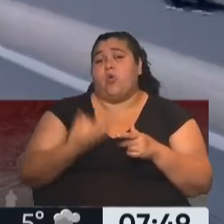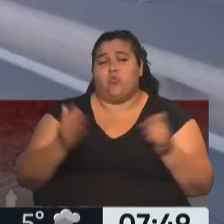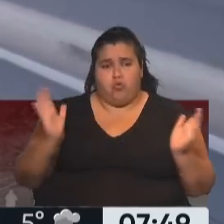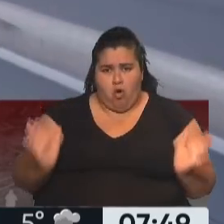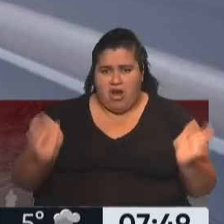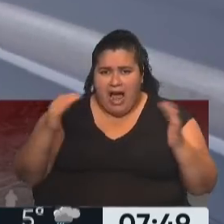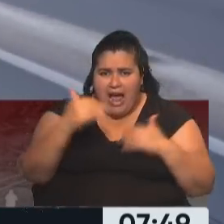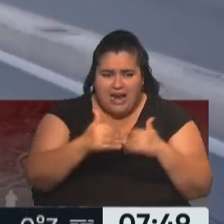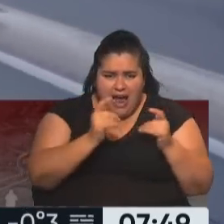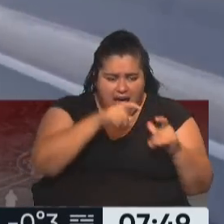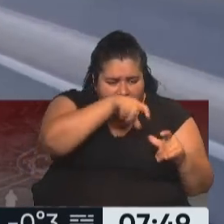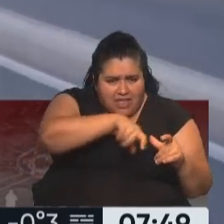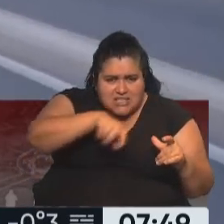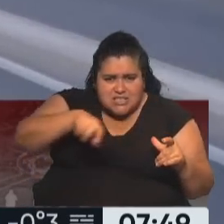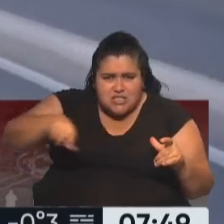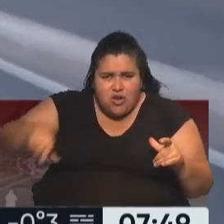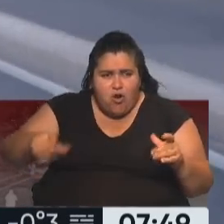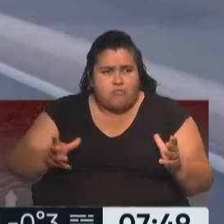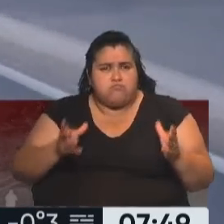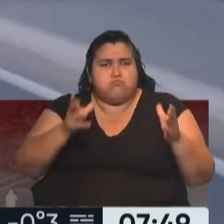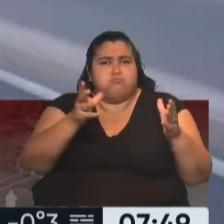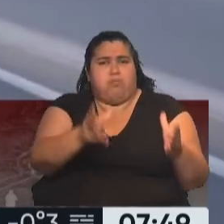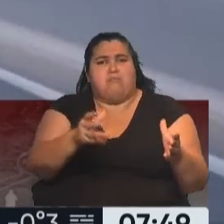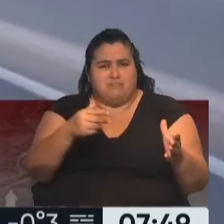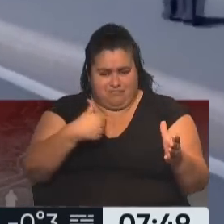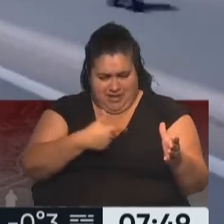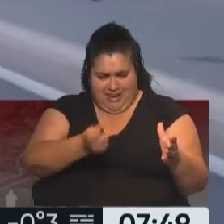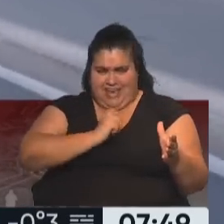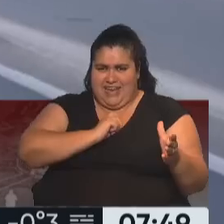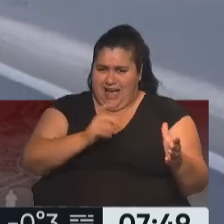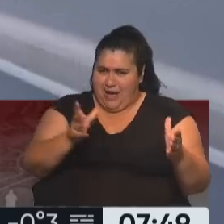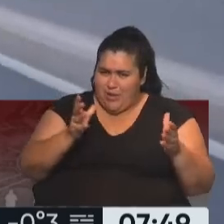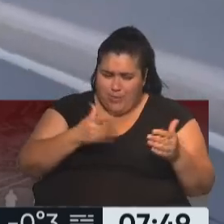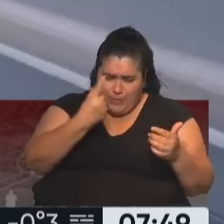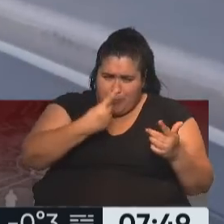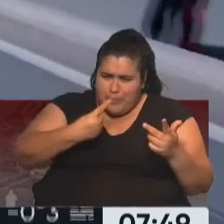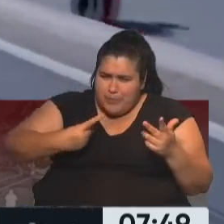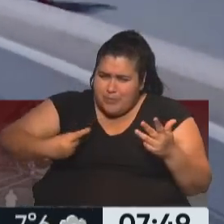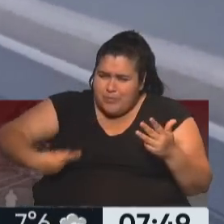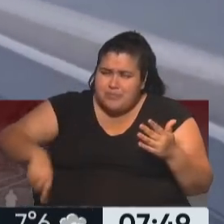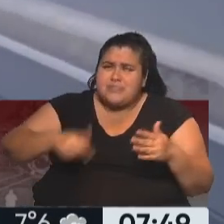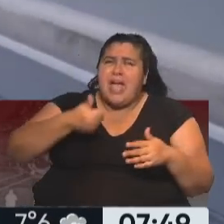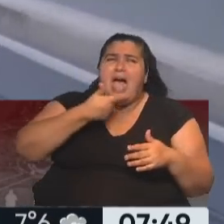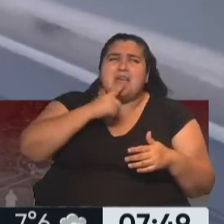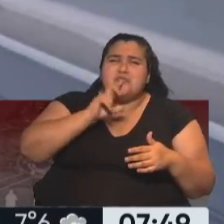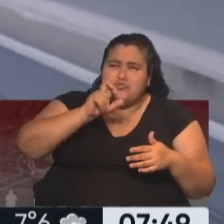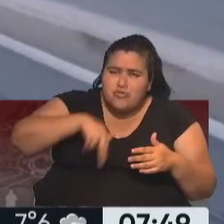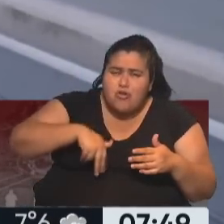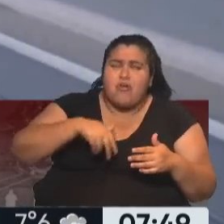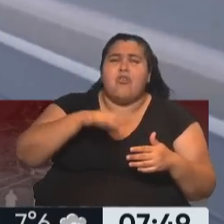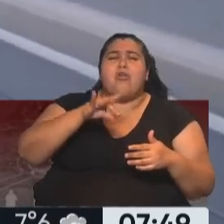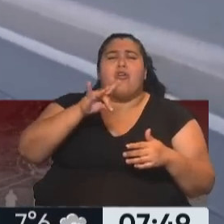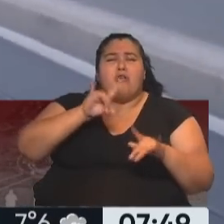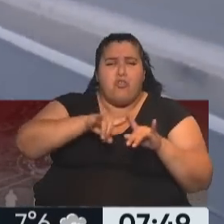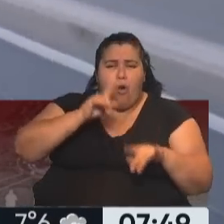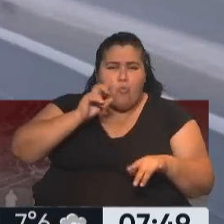así de discos, Edith Piaf, Aretha Franklin, Tony Bennett, Louis Armstrong, Stevie Wonder,